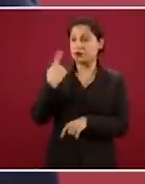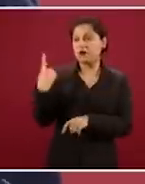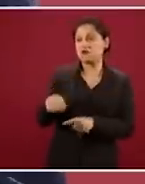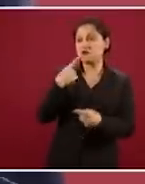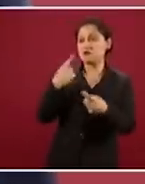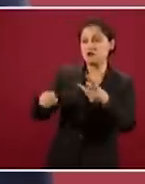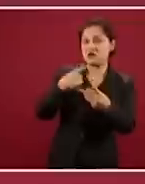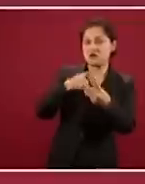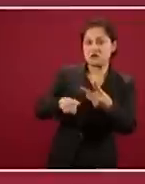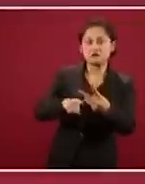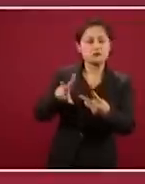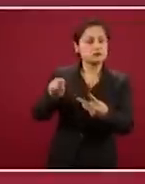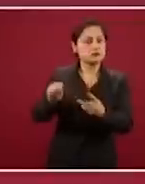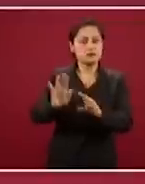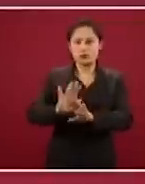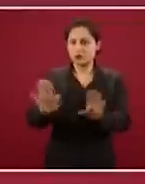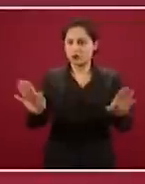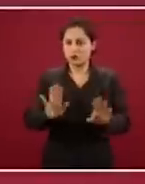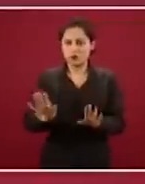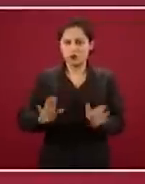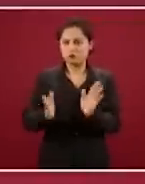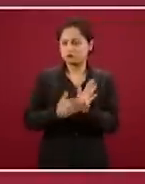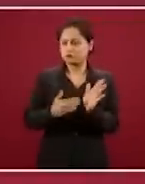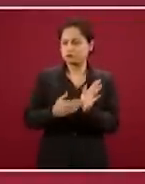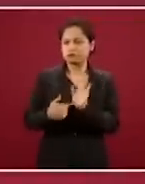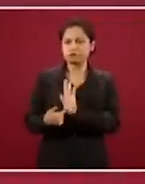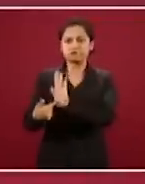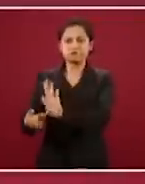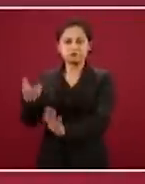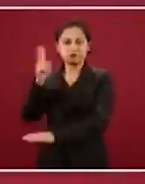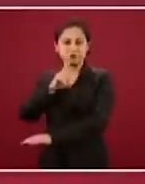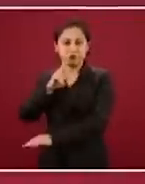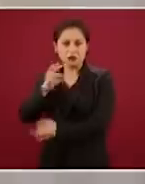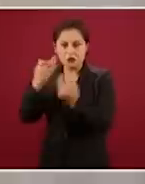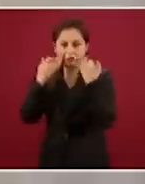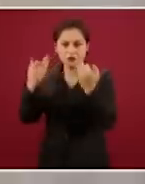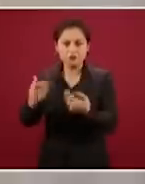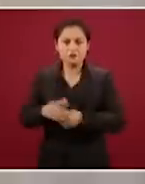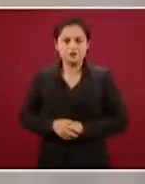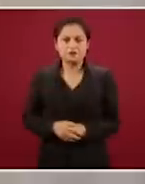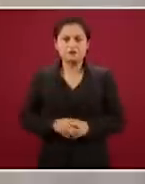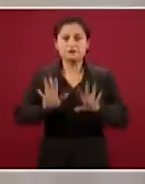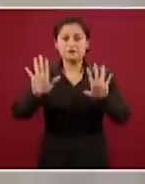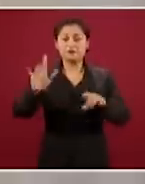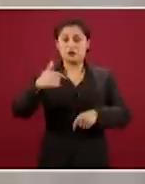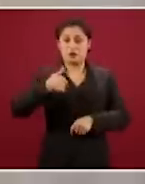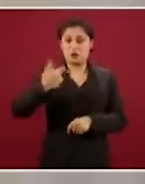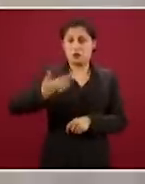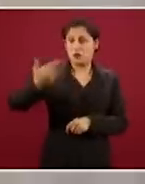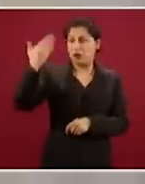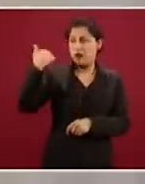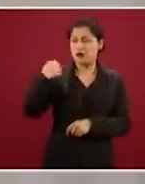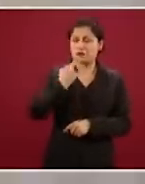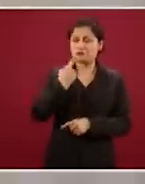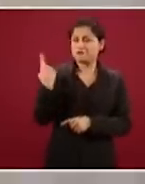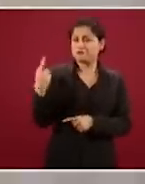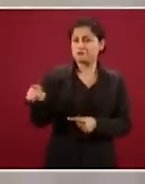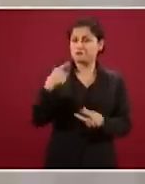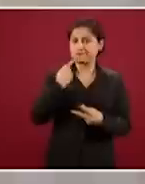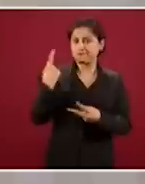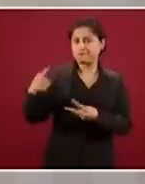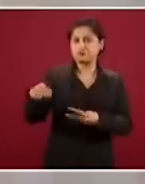Sí, tenemos que presentar pruebas. Yo denuncio, siempre he denunciado y he presentado